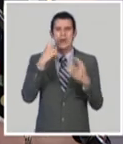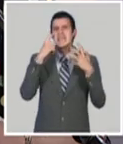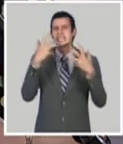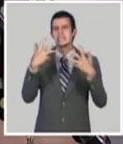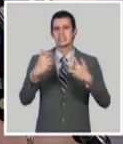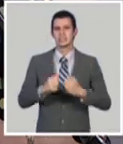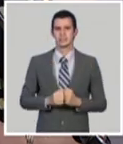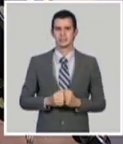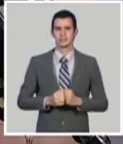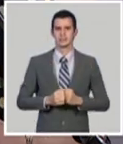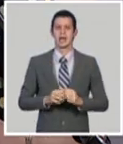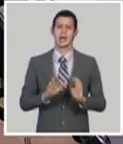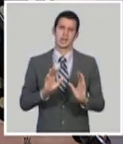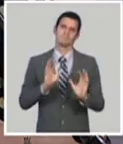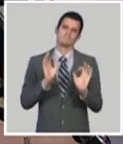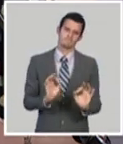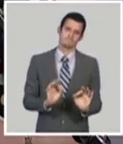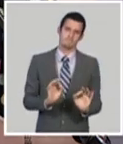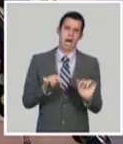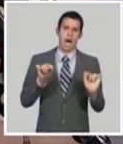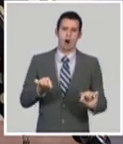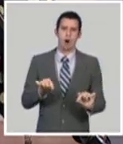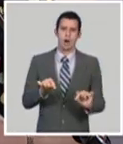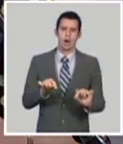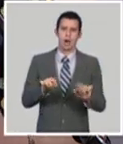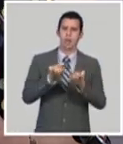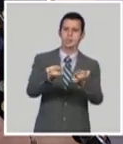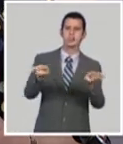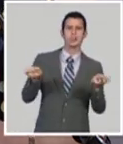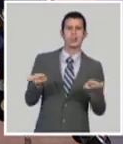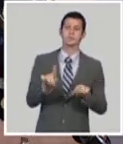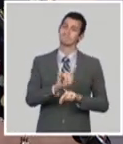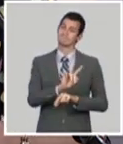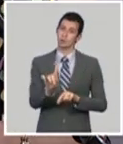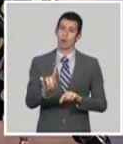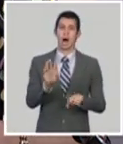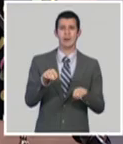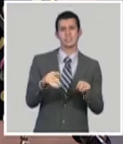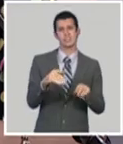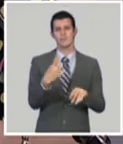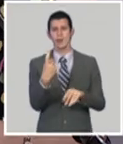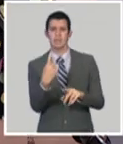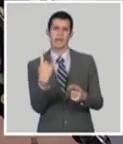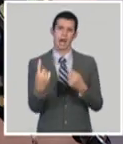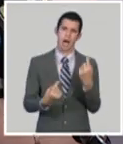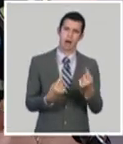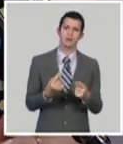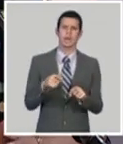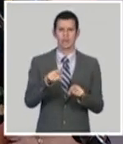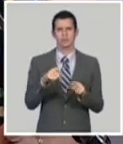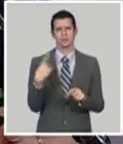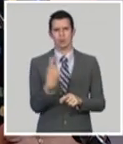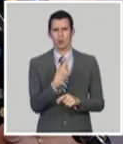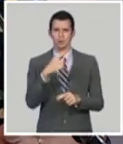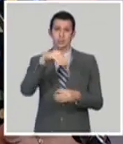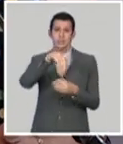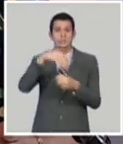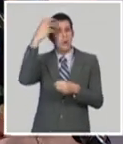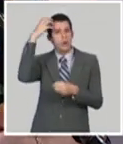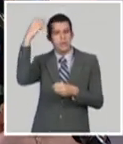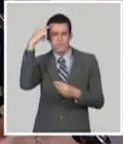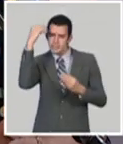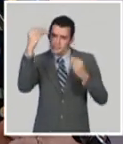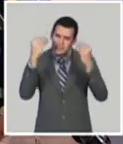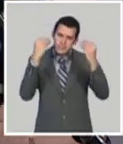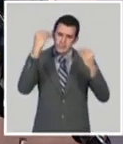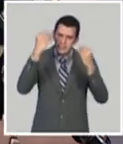ahí no sólo tienes que tener en cuenta el tema económico la magnitud en que crecen los costos para